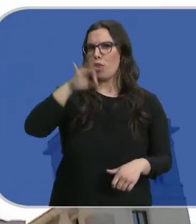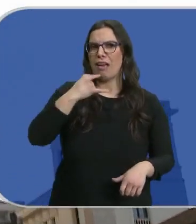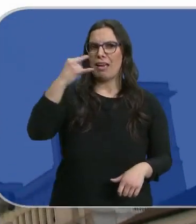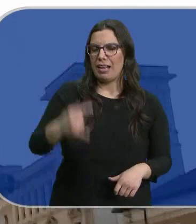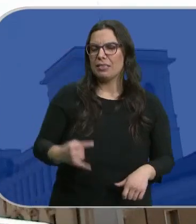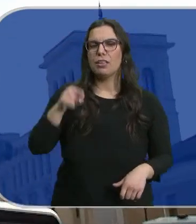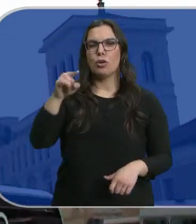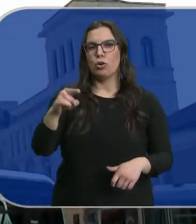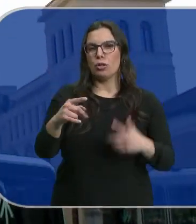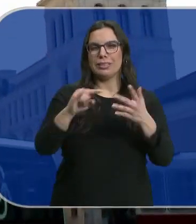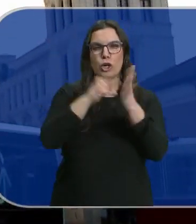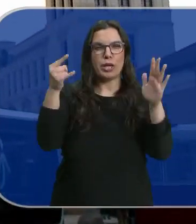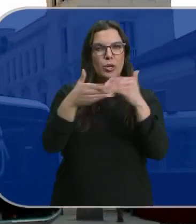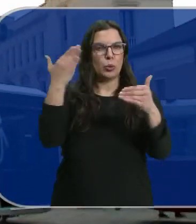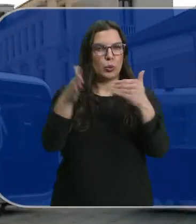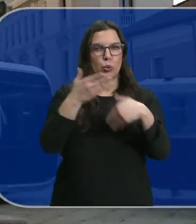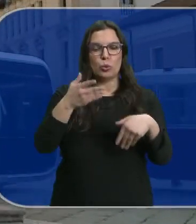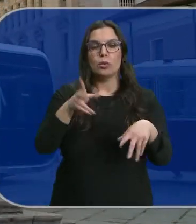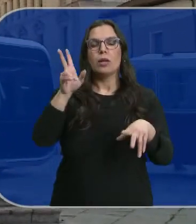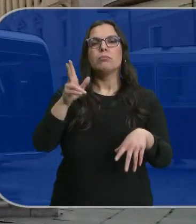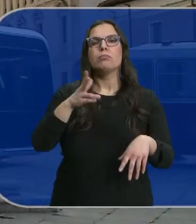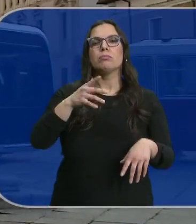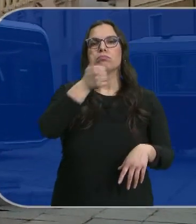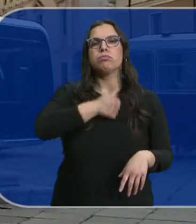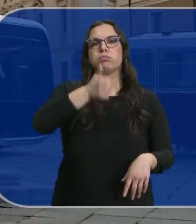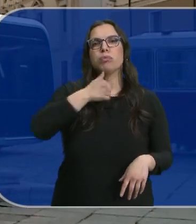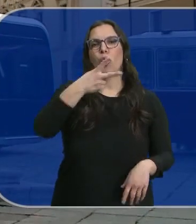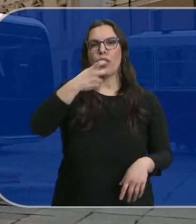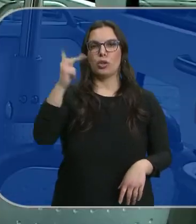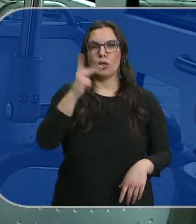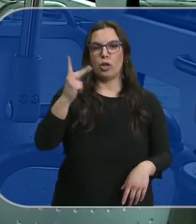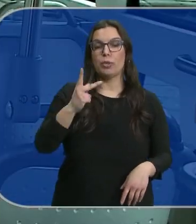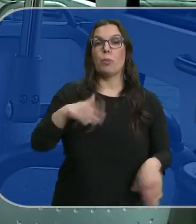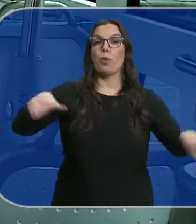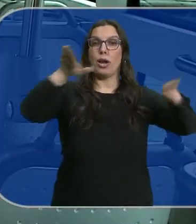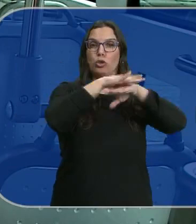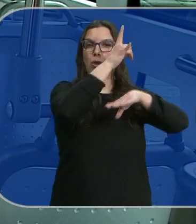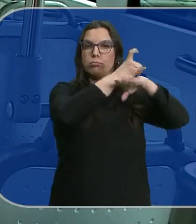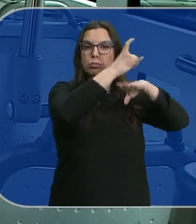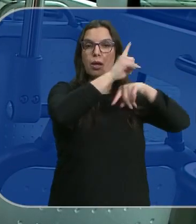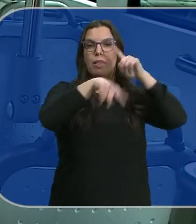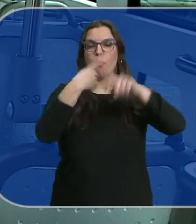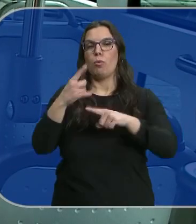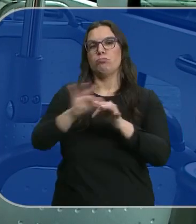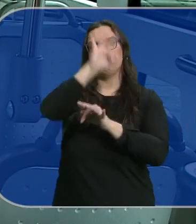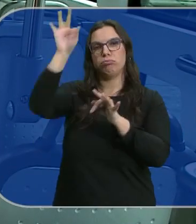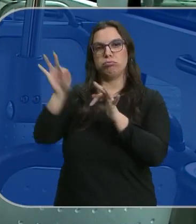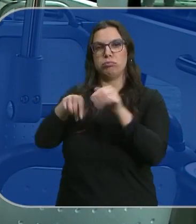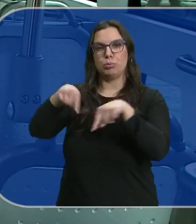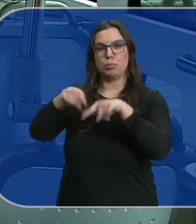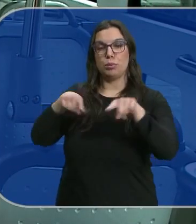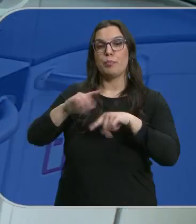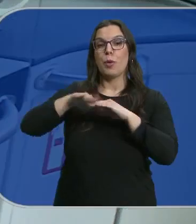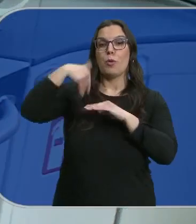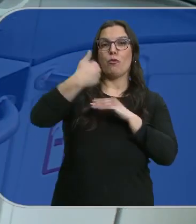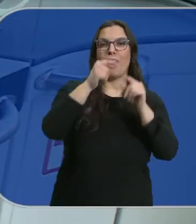eléctricos, cuentan con la última tecnología y tienen una autonomía de 200 kilómetros. Se cargan por la noche y prestan servicio por el día. Por fuera son más